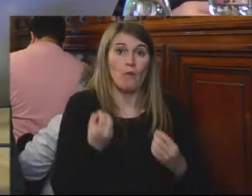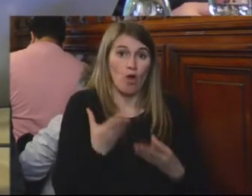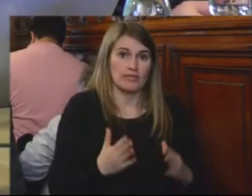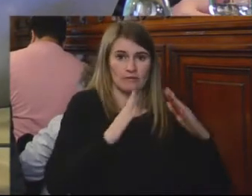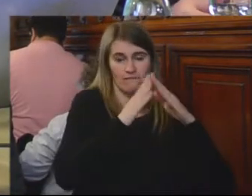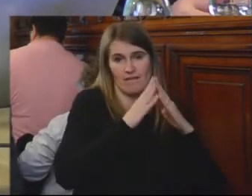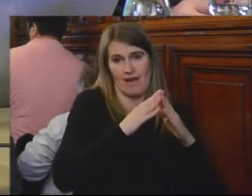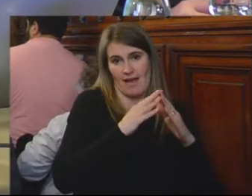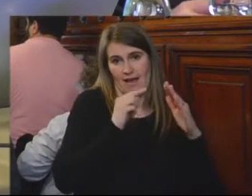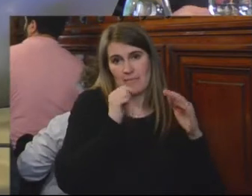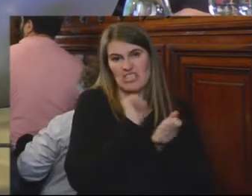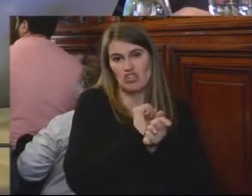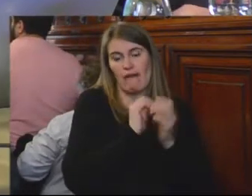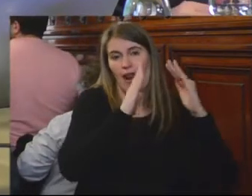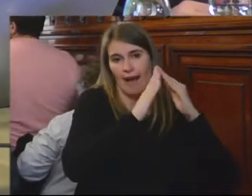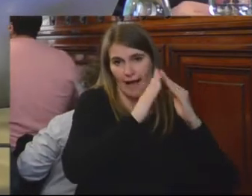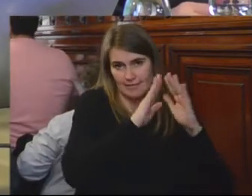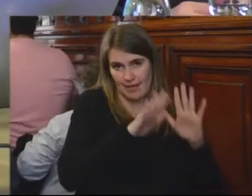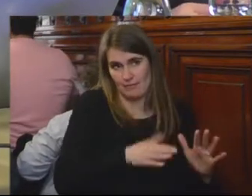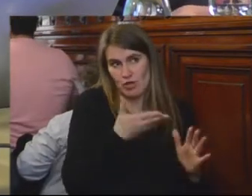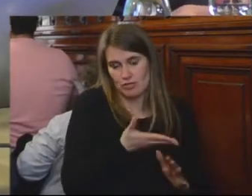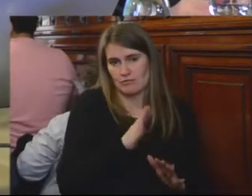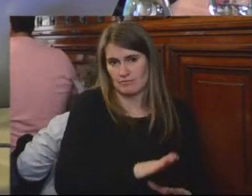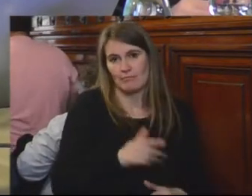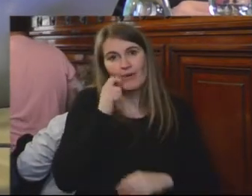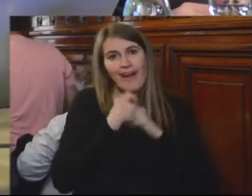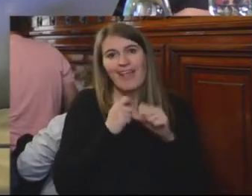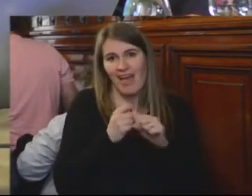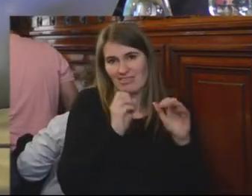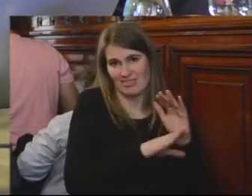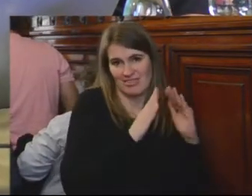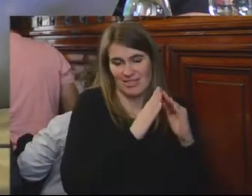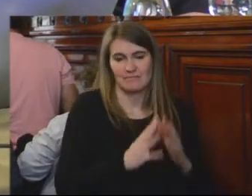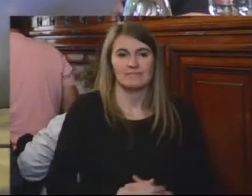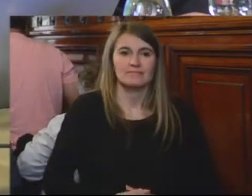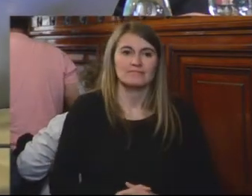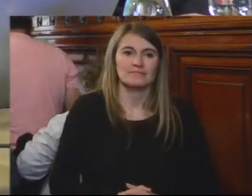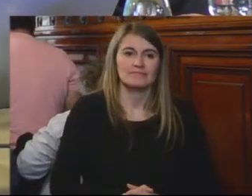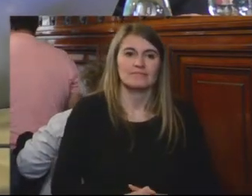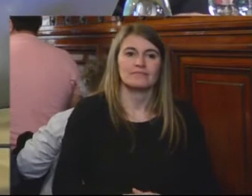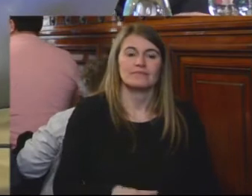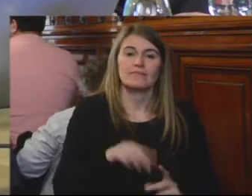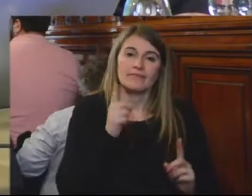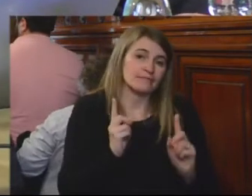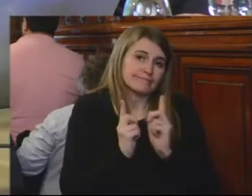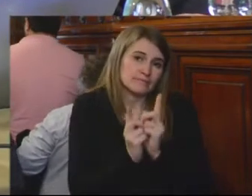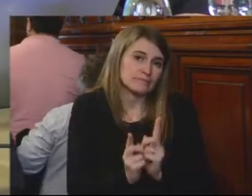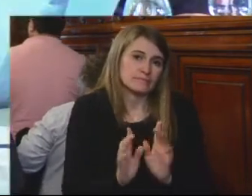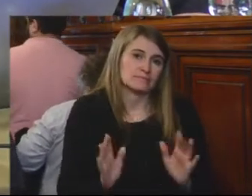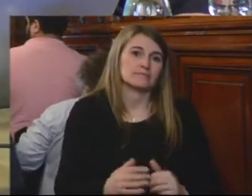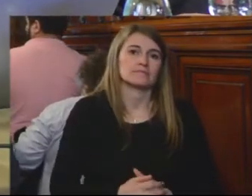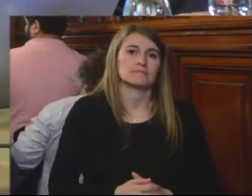vinculadas cristalización es de discursos que se pretenden desde el gobierno brevemente para ingresar a cuestiones